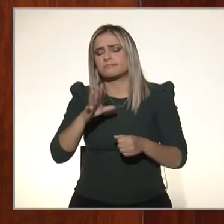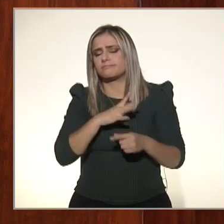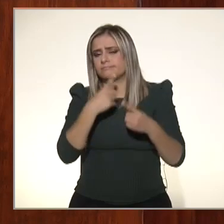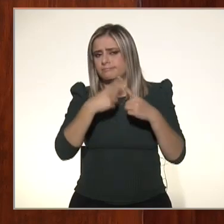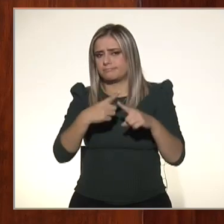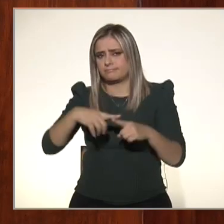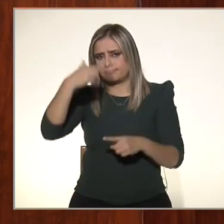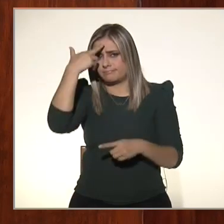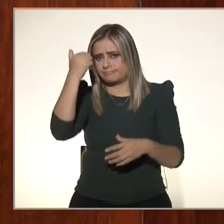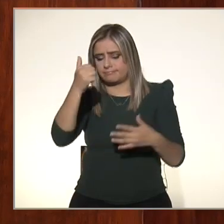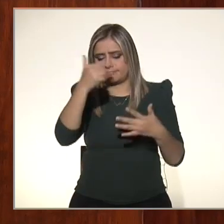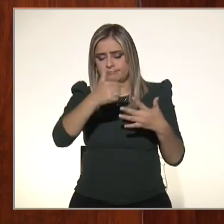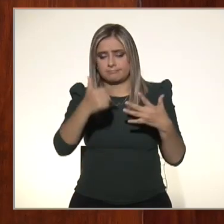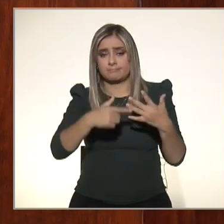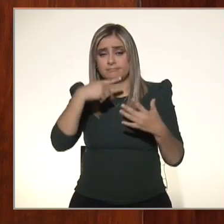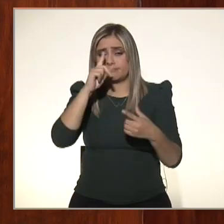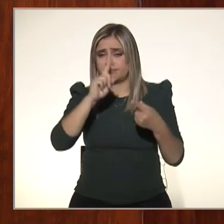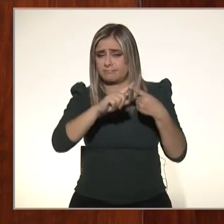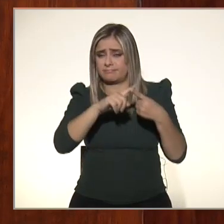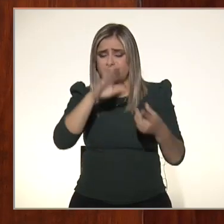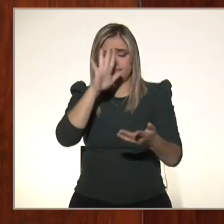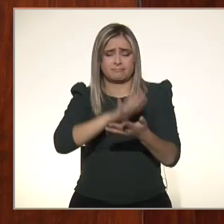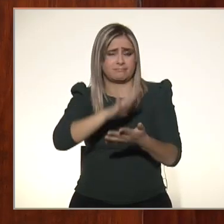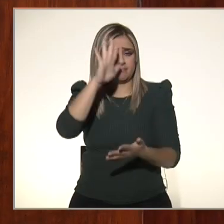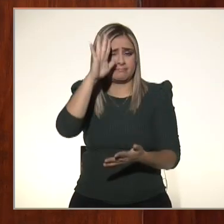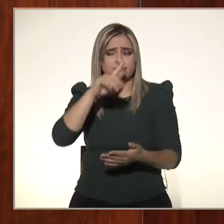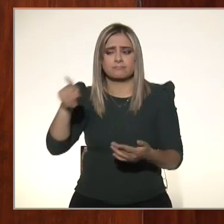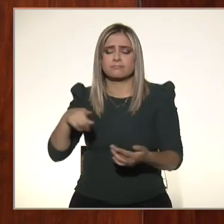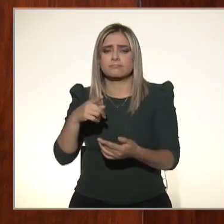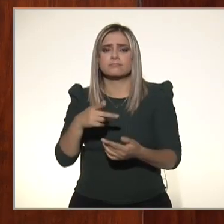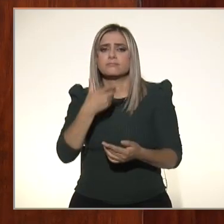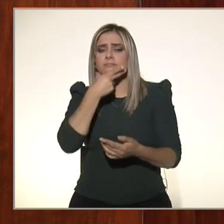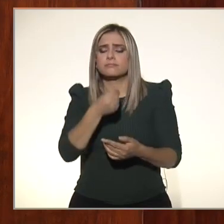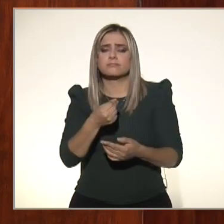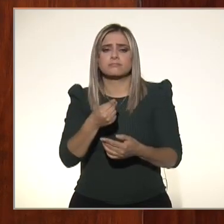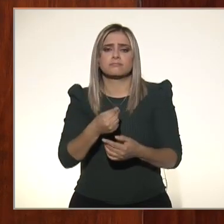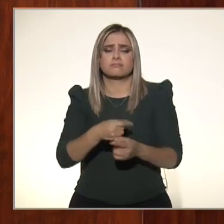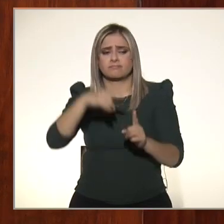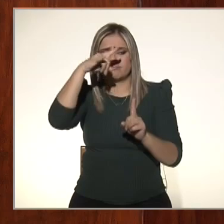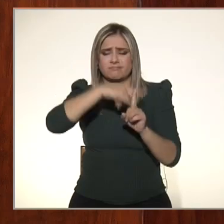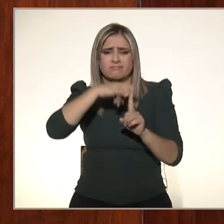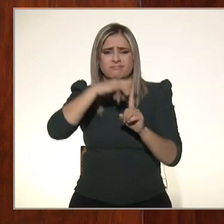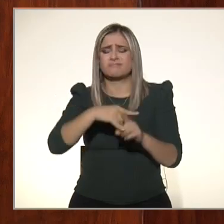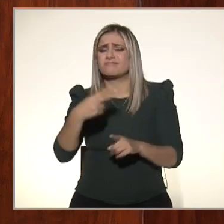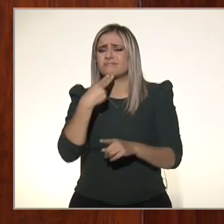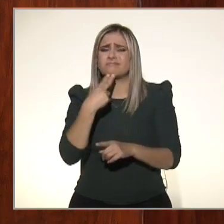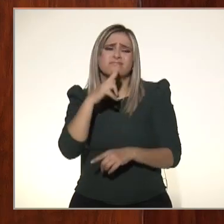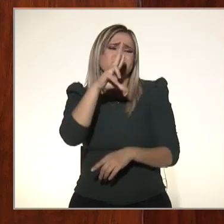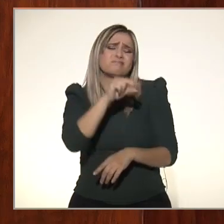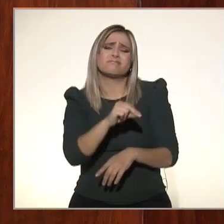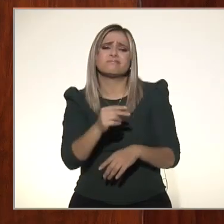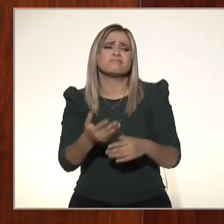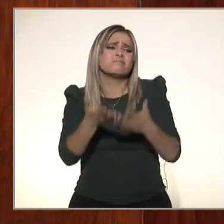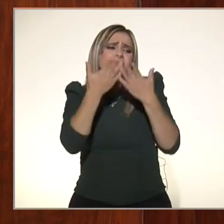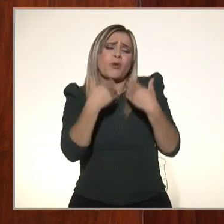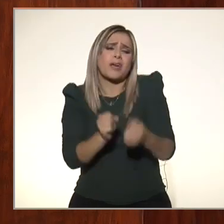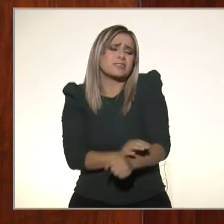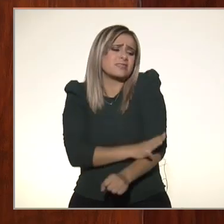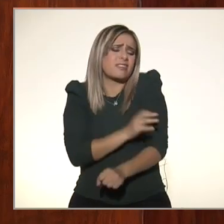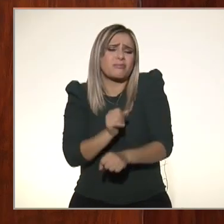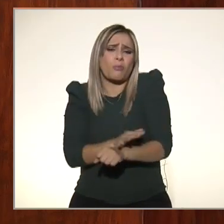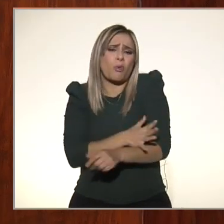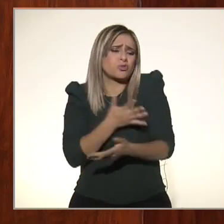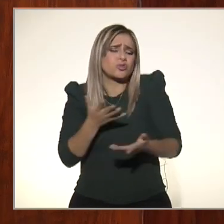cuestiones, pero tal vez una de las más comunes sea que los hombres no sienten, existe esta cuestión de no sentir